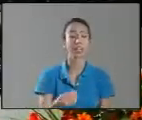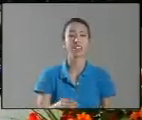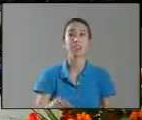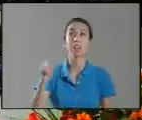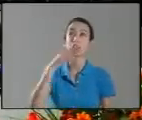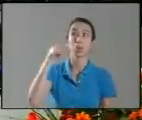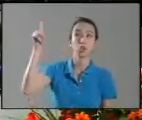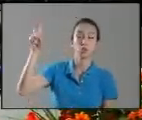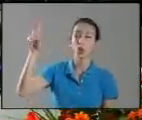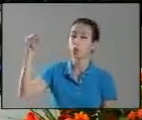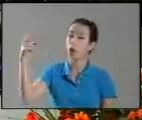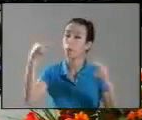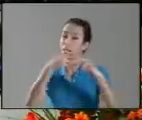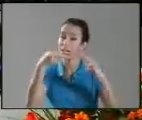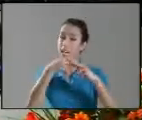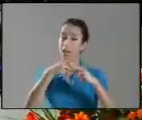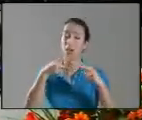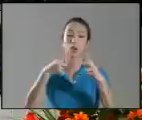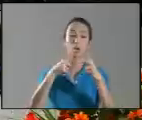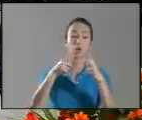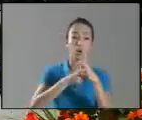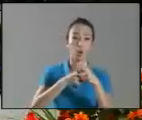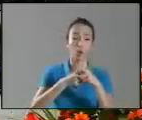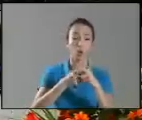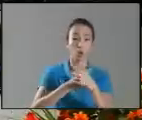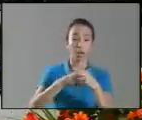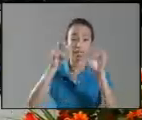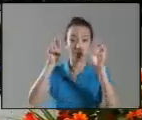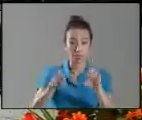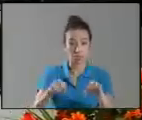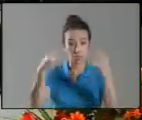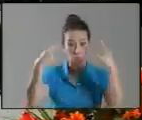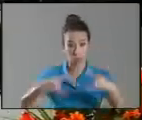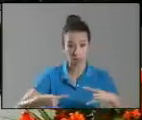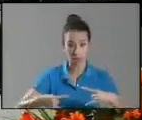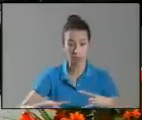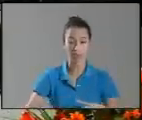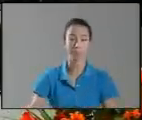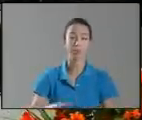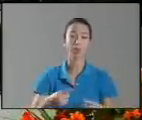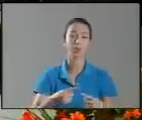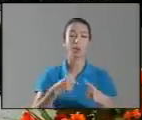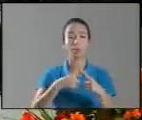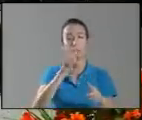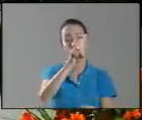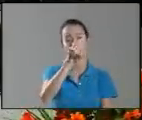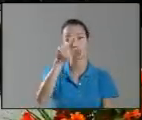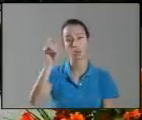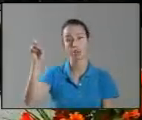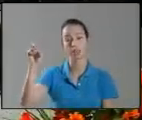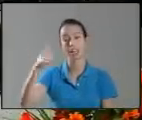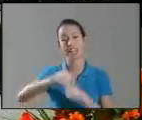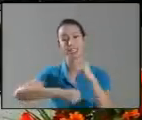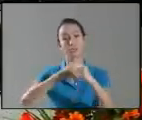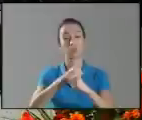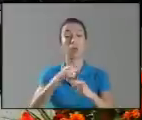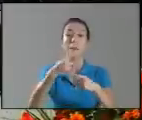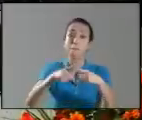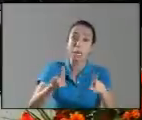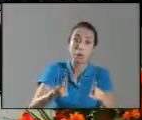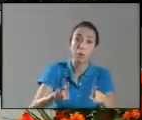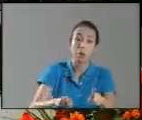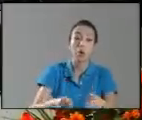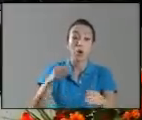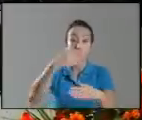dice en aquel pasaje, mi espíritu no contenderá con el hombre, lo más que lo voy a tolerar, por decir así, son 120